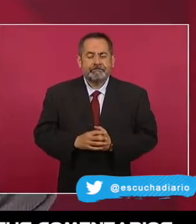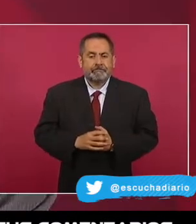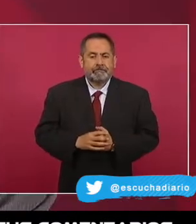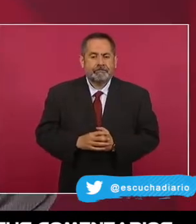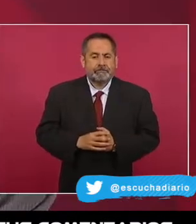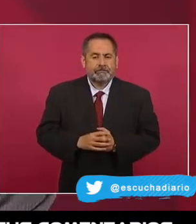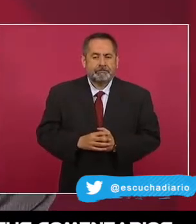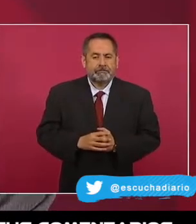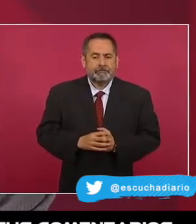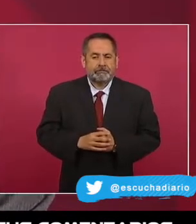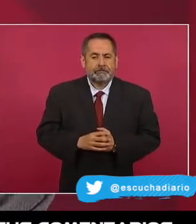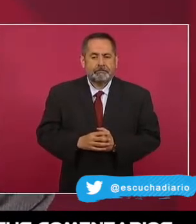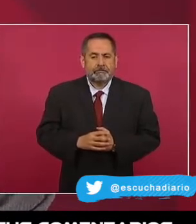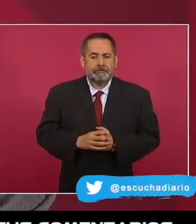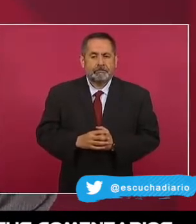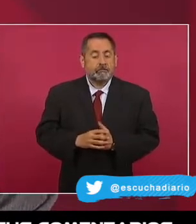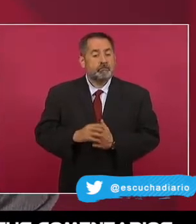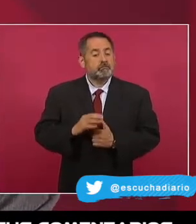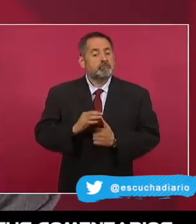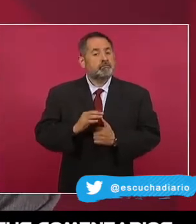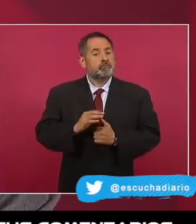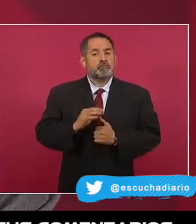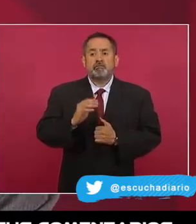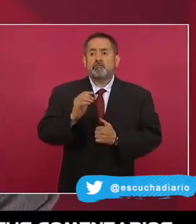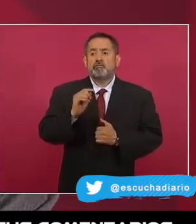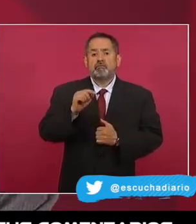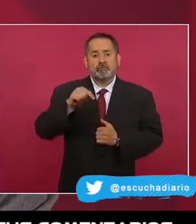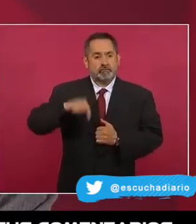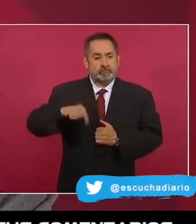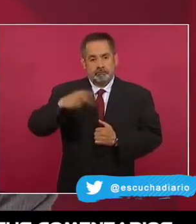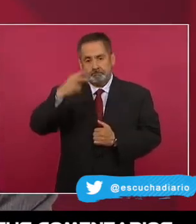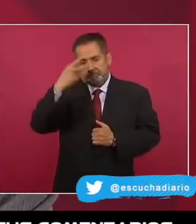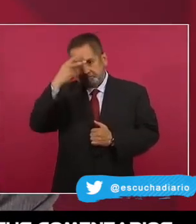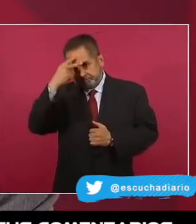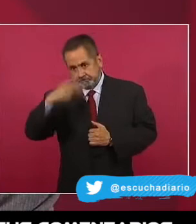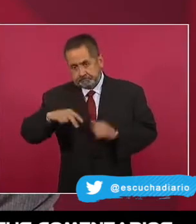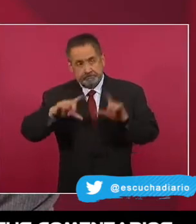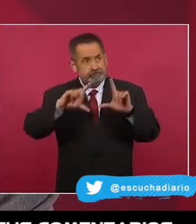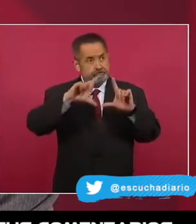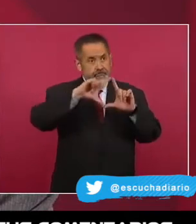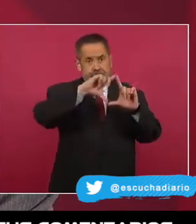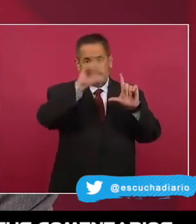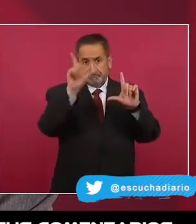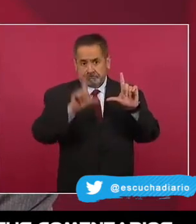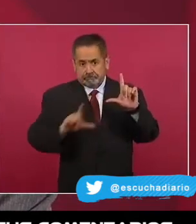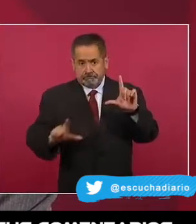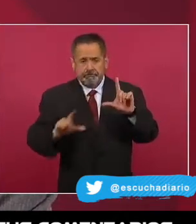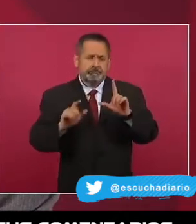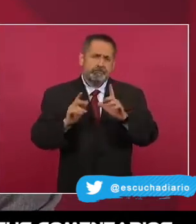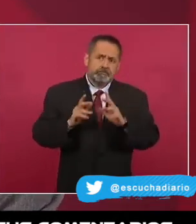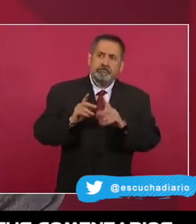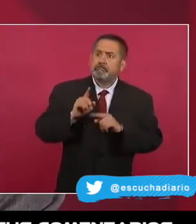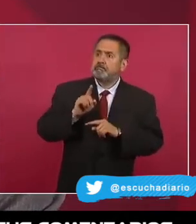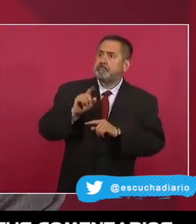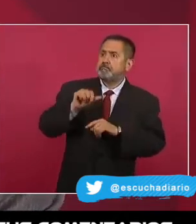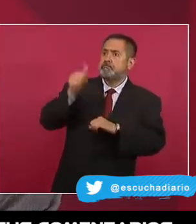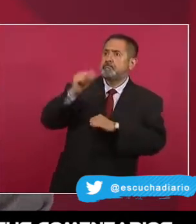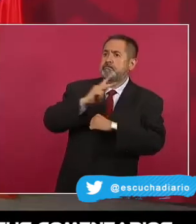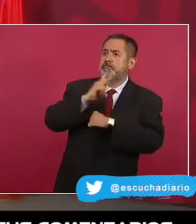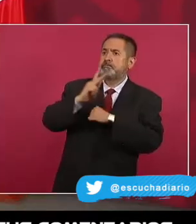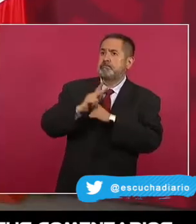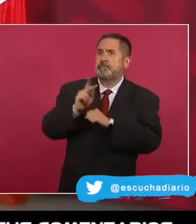y aprovechó también para enviar un mensaje a los paisanos en el extranjero. El presidente no considera solo a los 126 millones